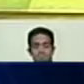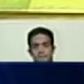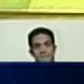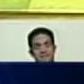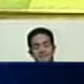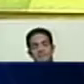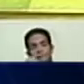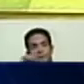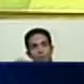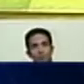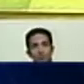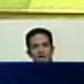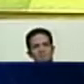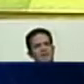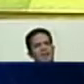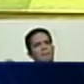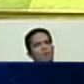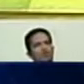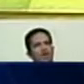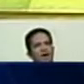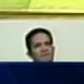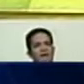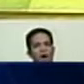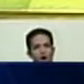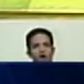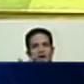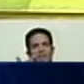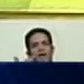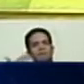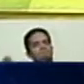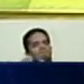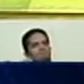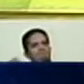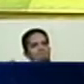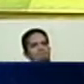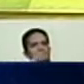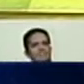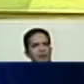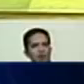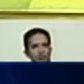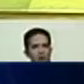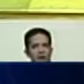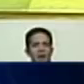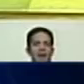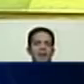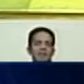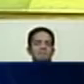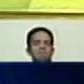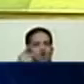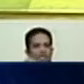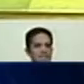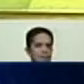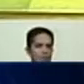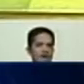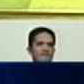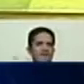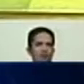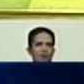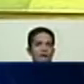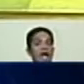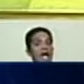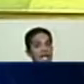responsable constitucionalmente de llevar adelante las relaciones internacionales y la política exterior de Venezuela,